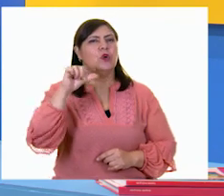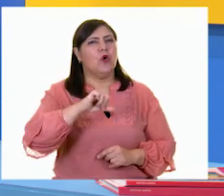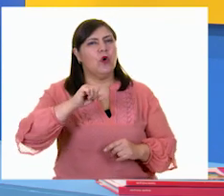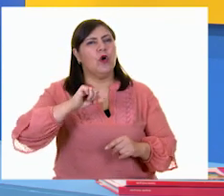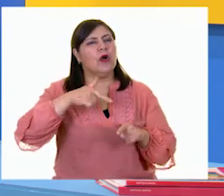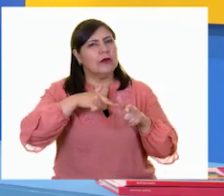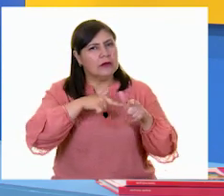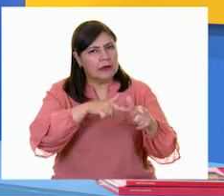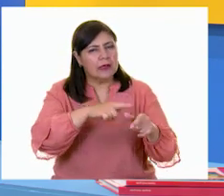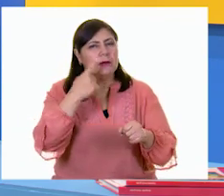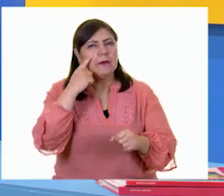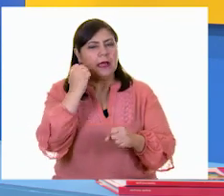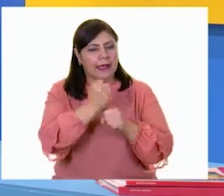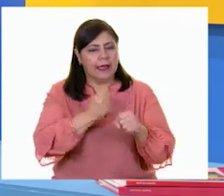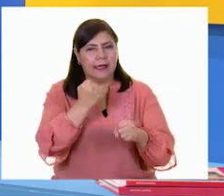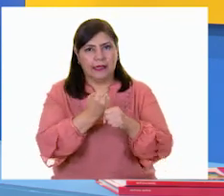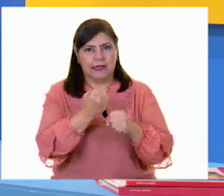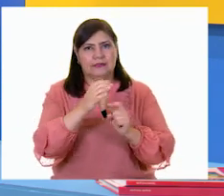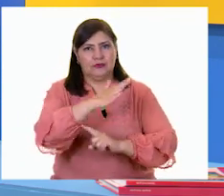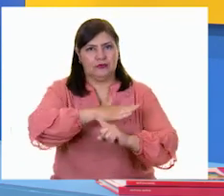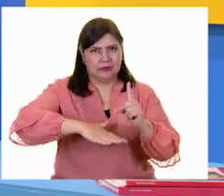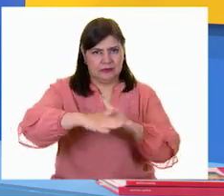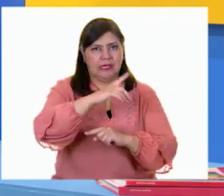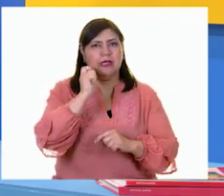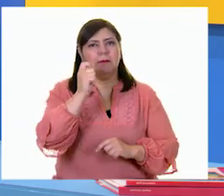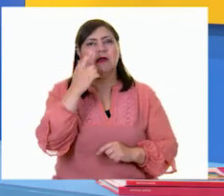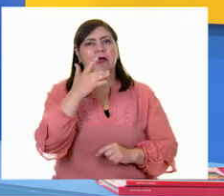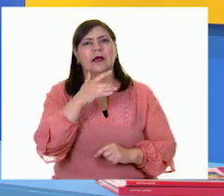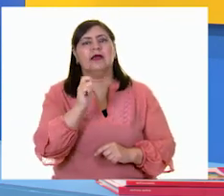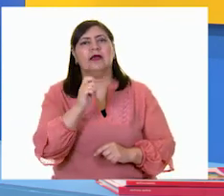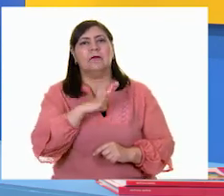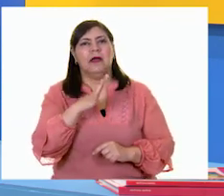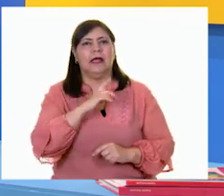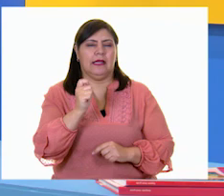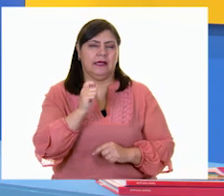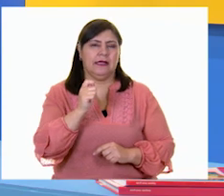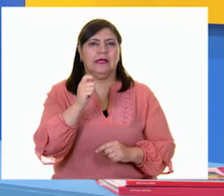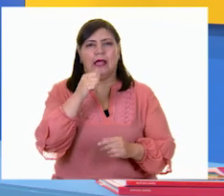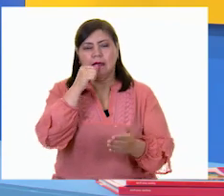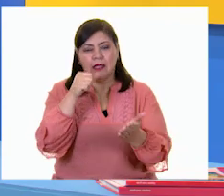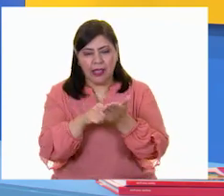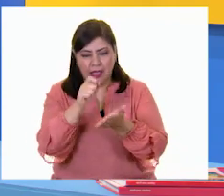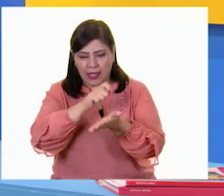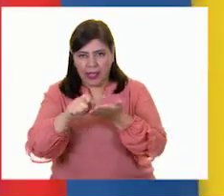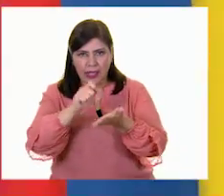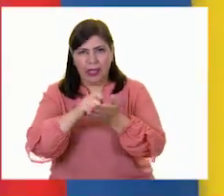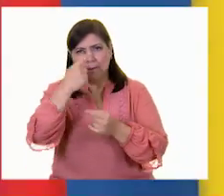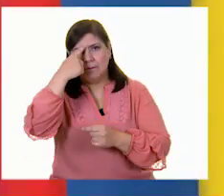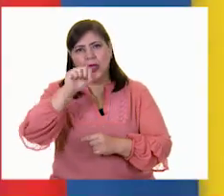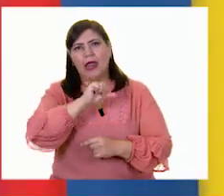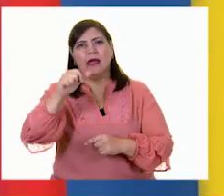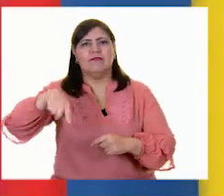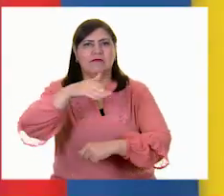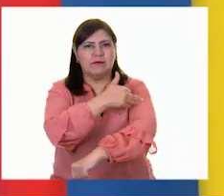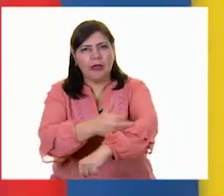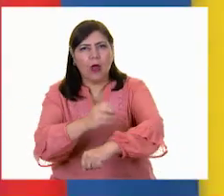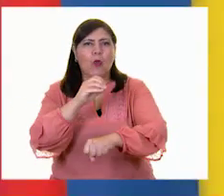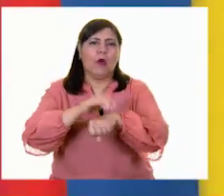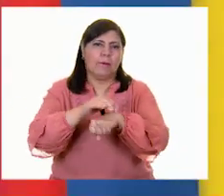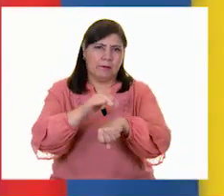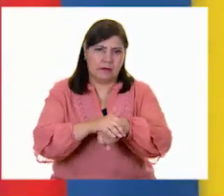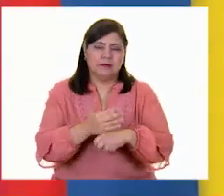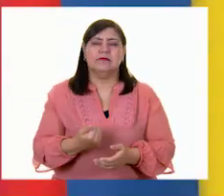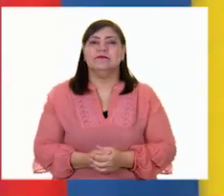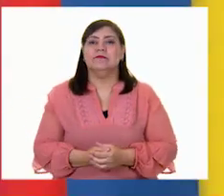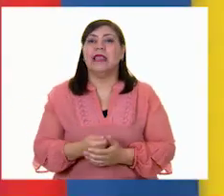trabajando con la práctica social del lenguaje 12, escribir cartas personales a familiares o amigos. Qué bueno, el trabajo que